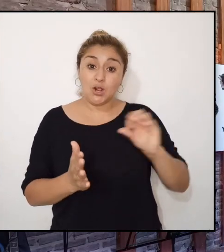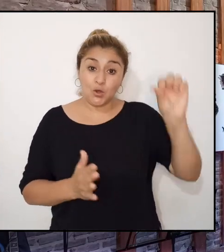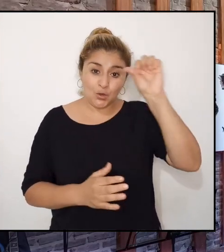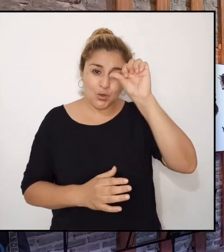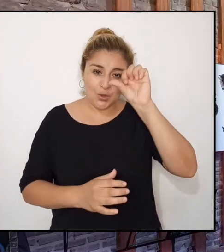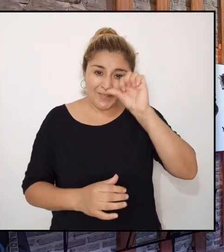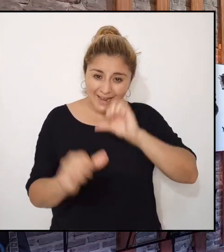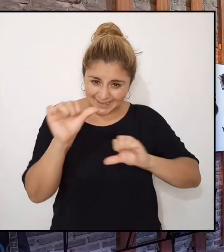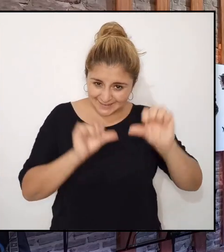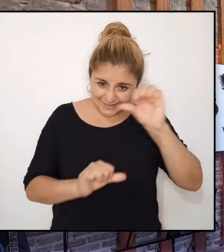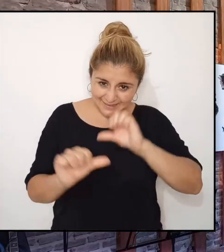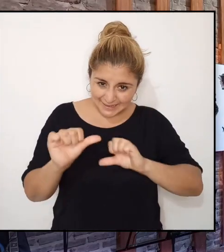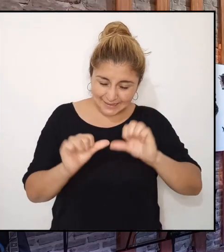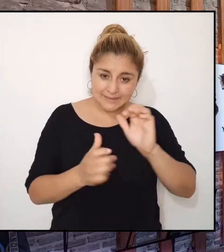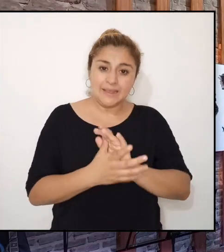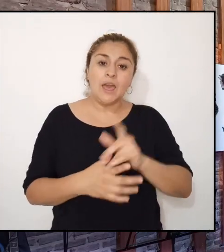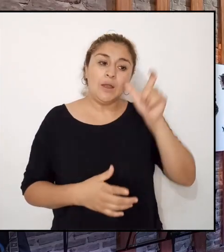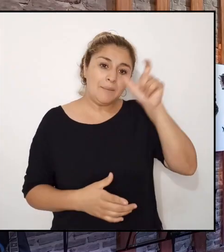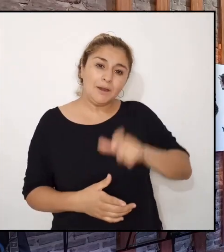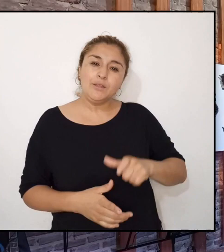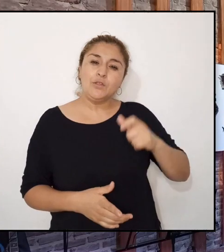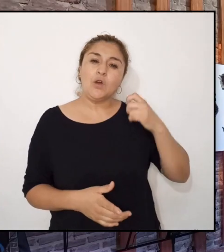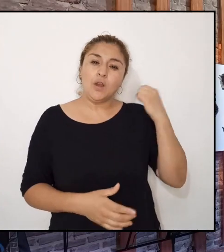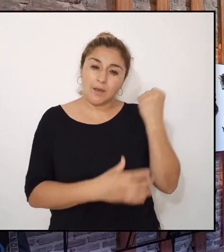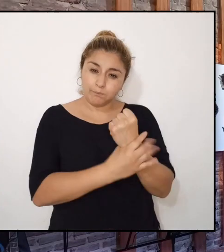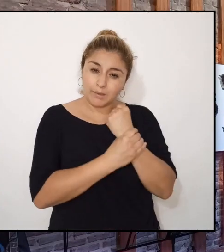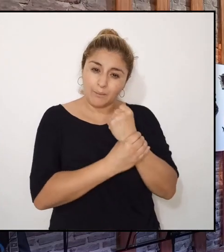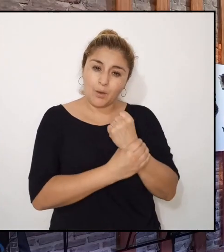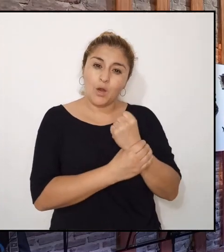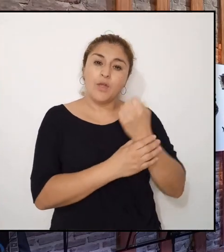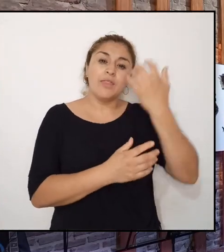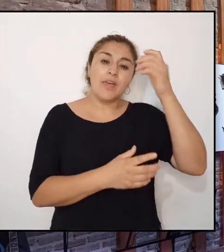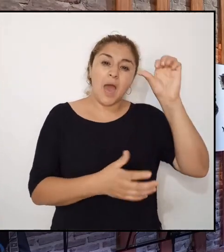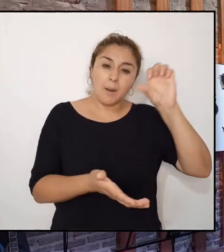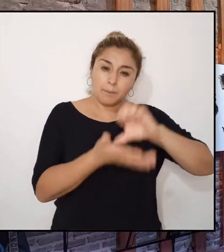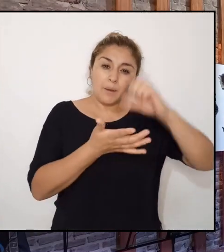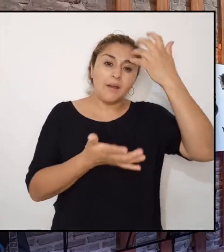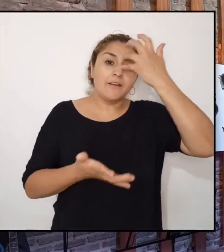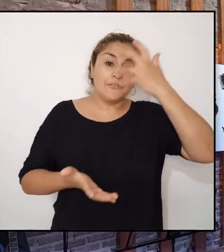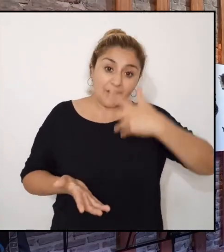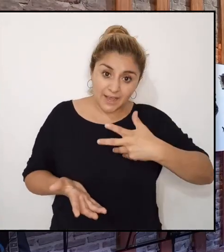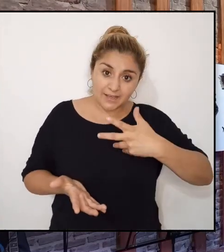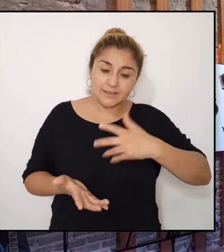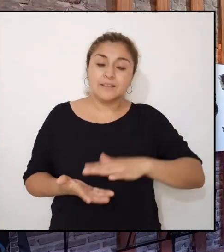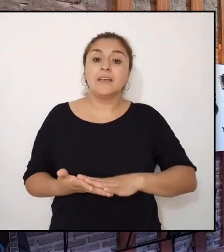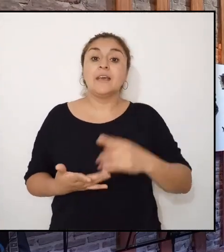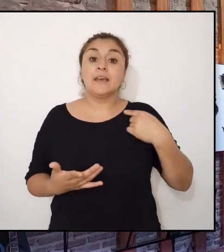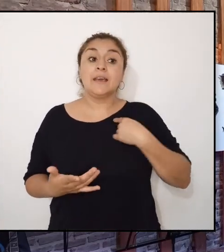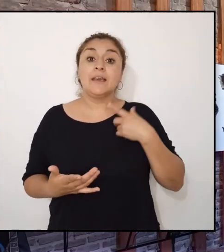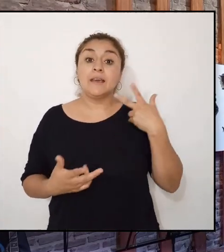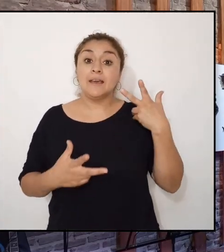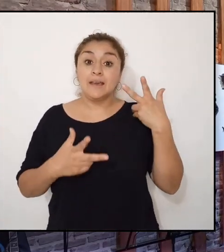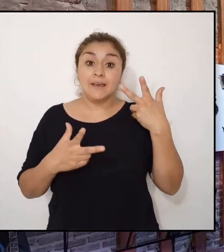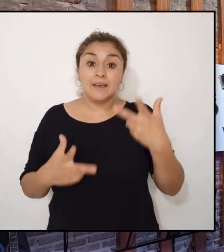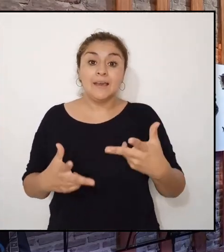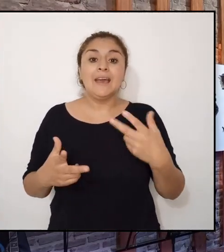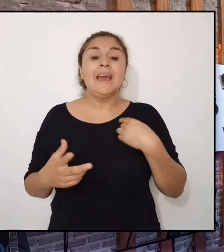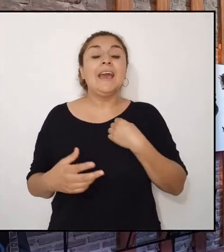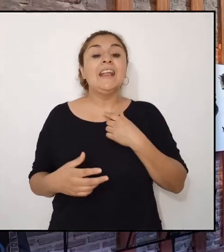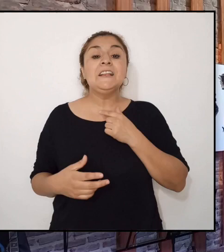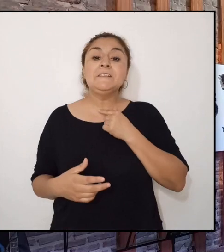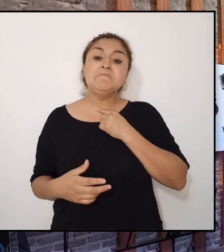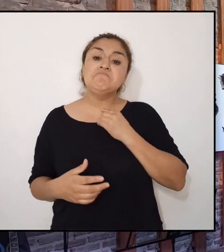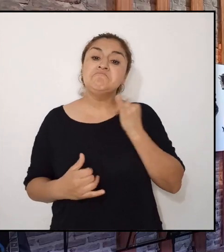uno de sus comentarios en aquel tiempo, dijo, de aquí, dijo como una profecía, ¿no? Dijo, de aquí a 100